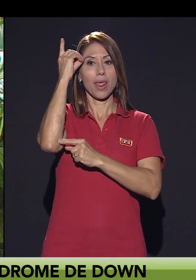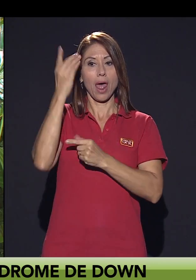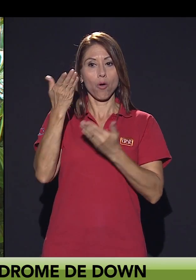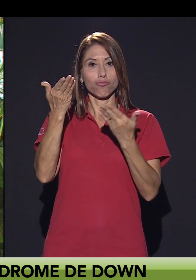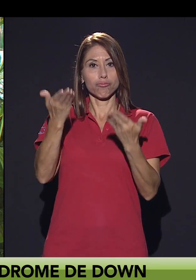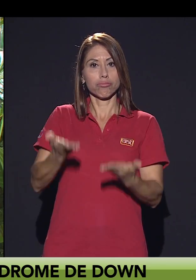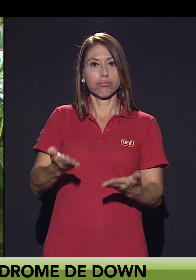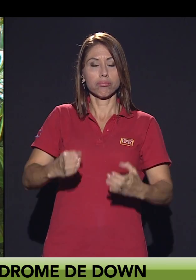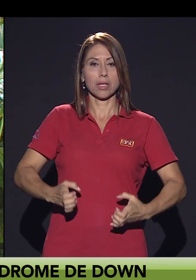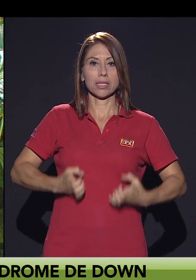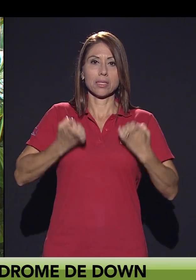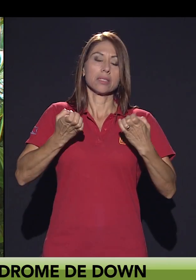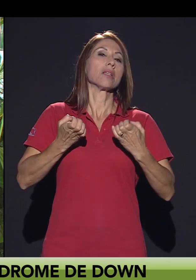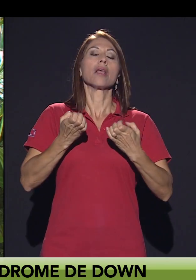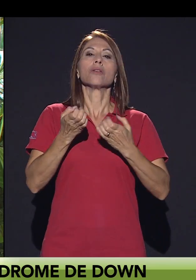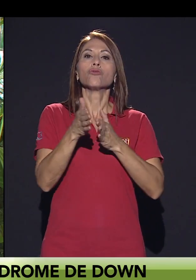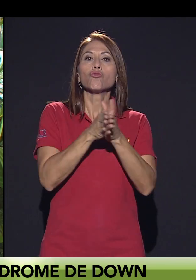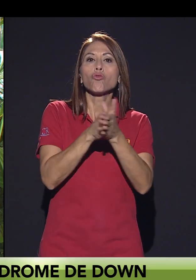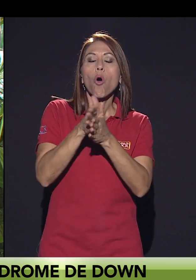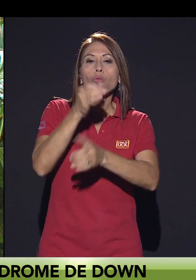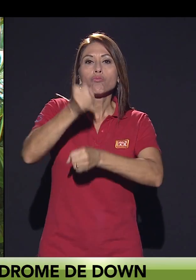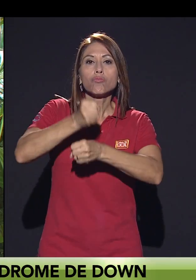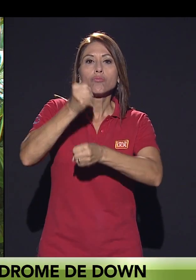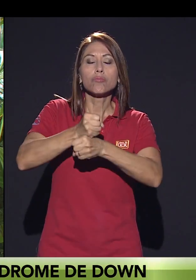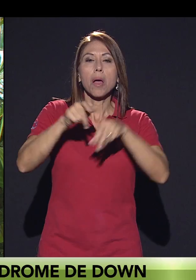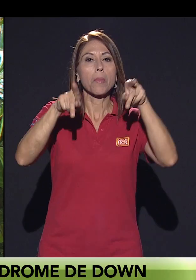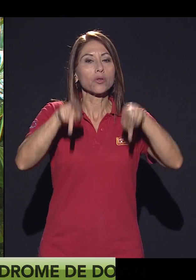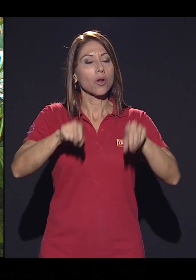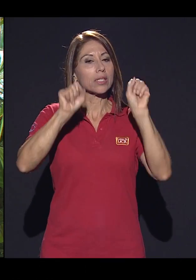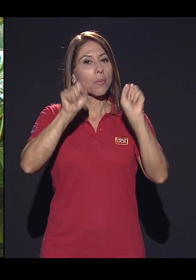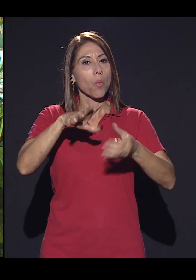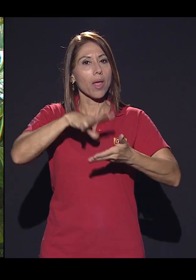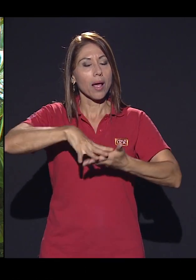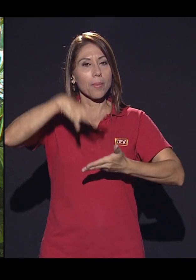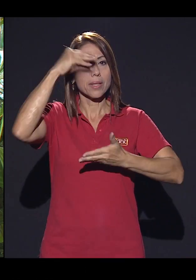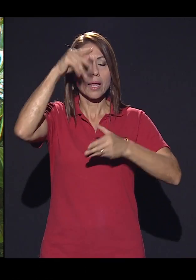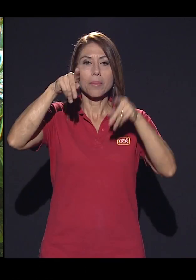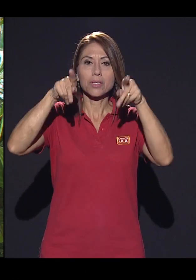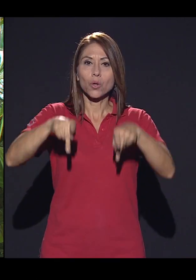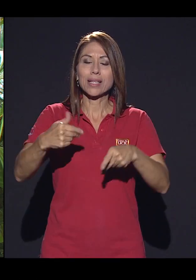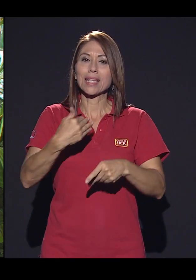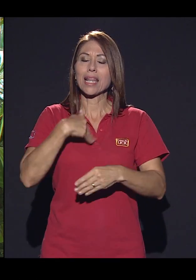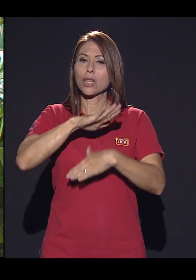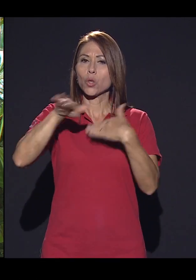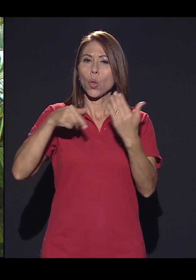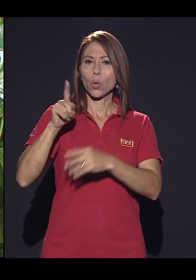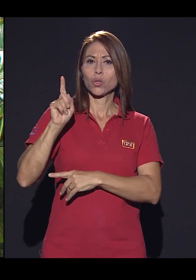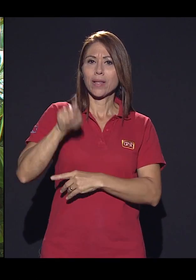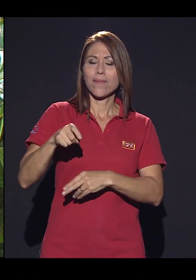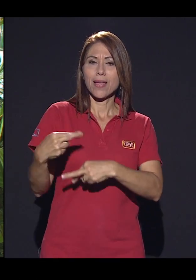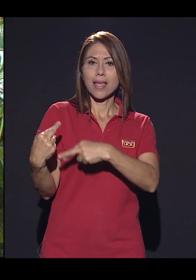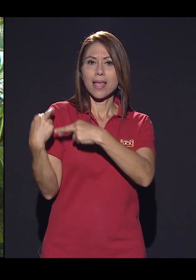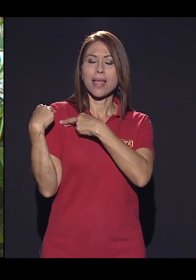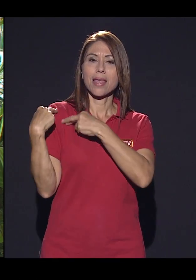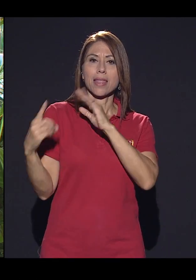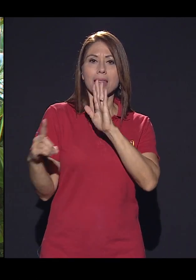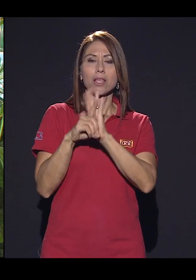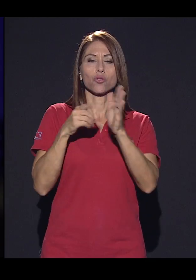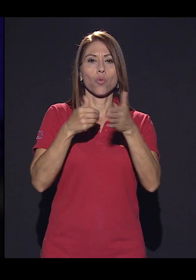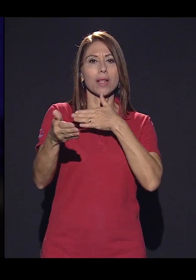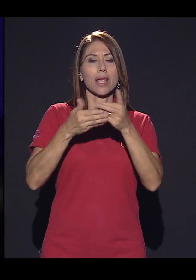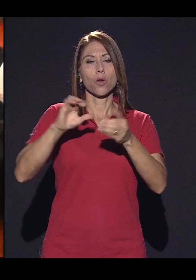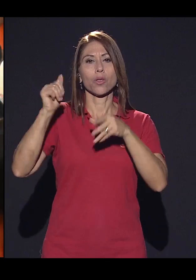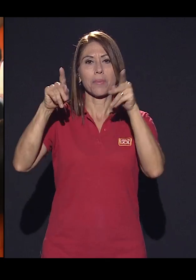que son útiles, que son personas que pueden aprender, que son personas que tienen todos los deberes y derechos que cualquier otra